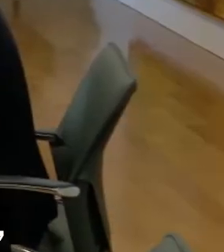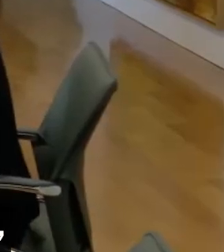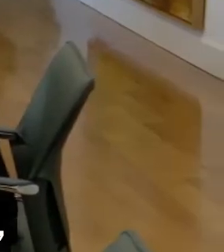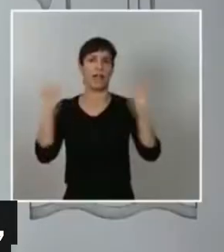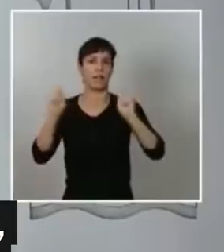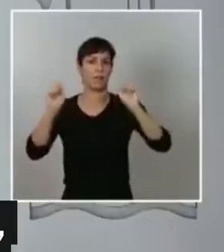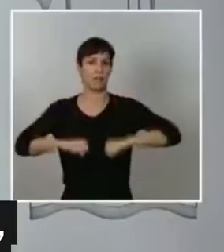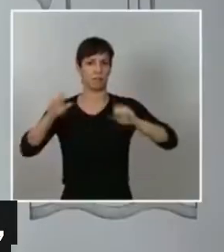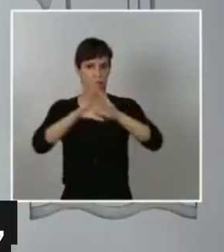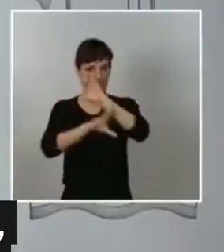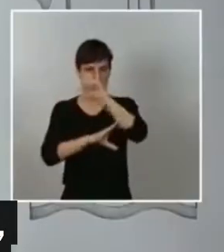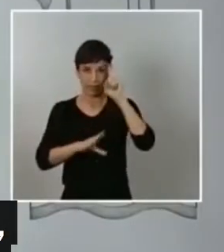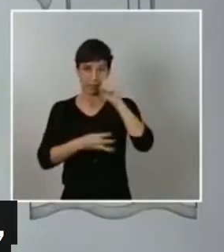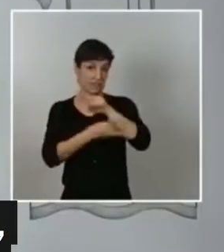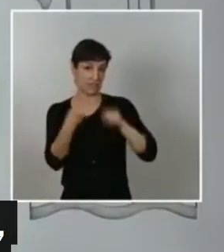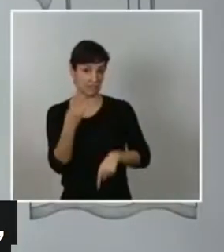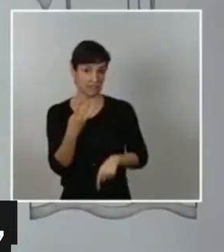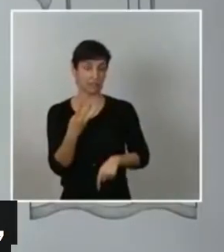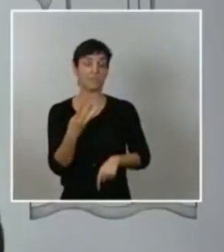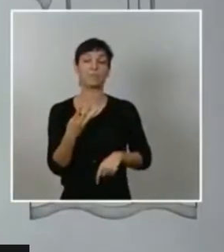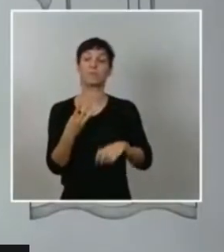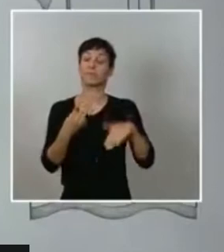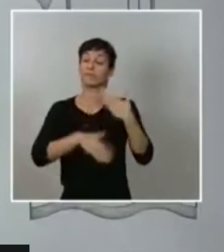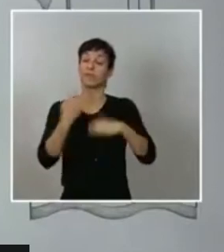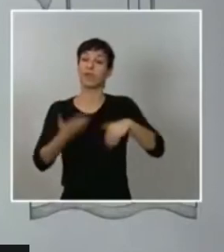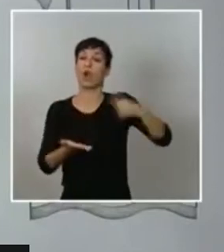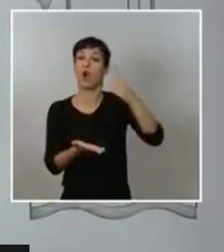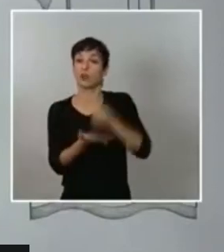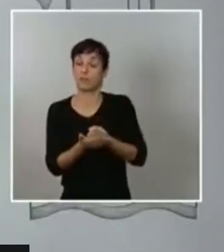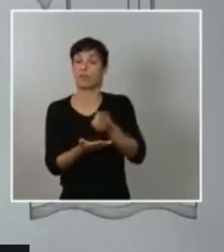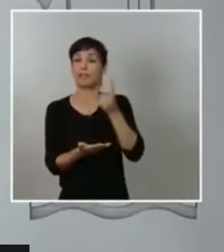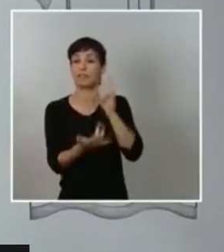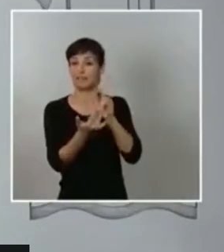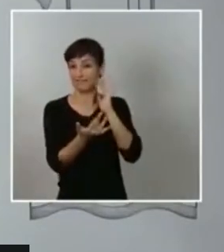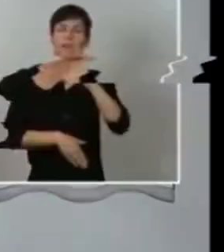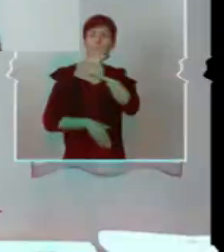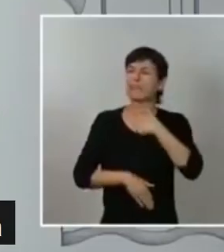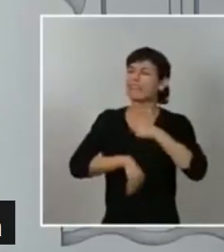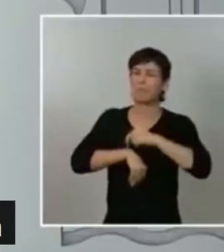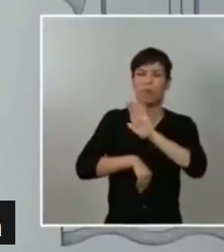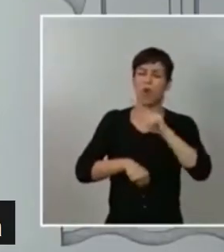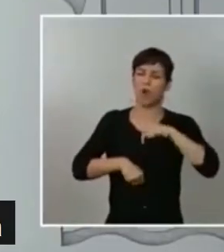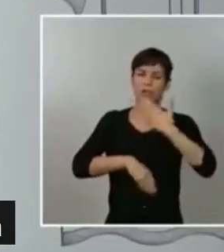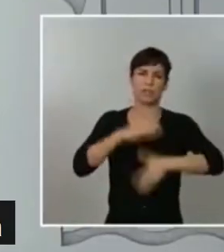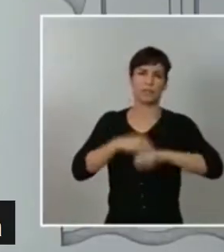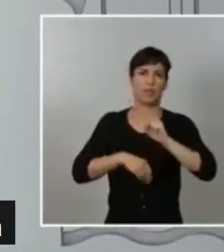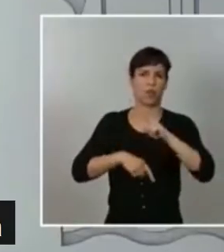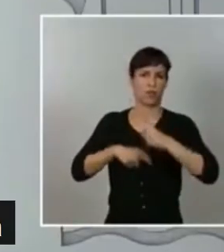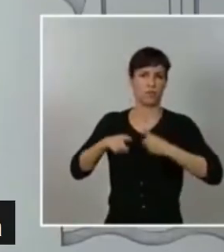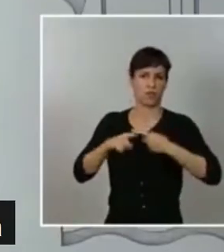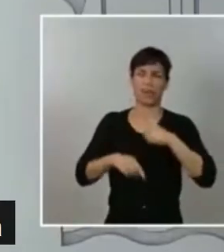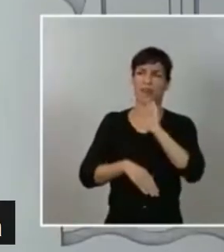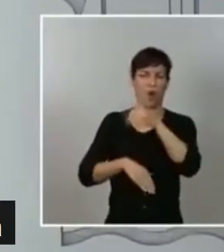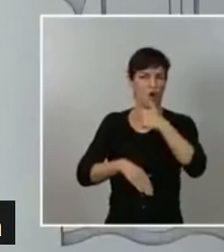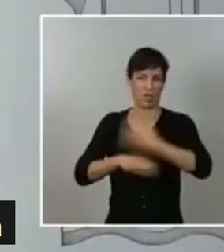La presidenta de la Comunidad de Madrid, en una segunda conversación telefónica, le dijo al presidente que necesitaba tiempo. La presidenta de la Comunidad Autónoma